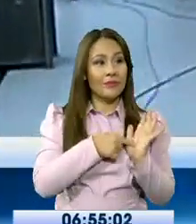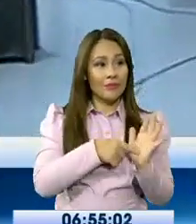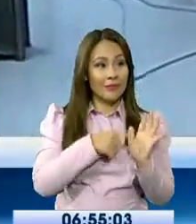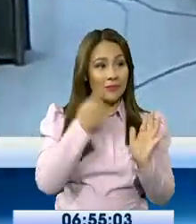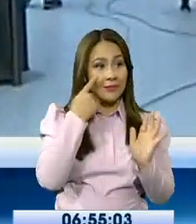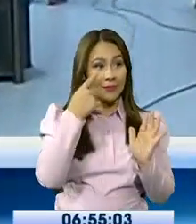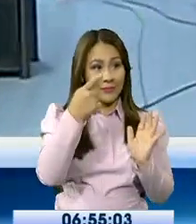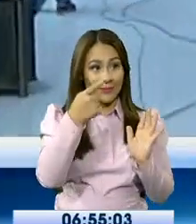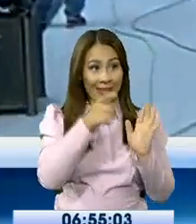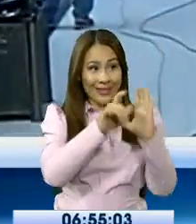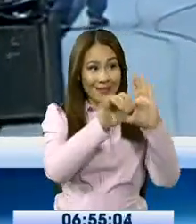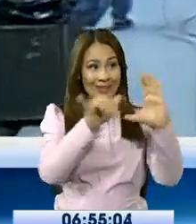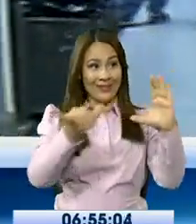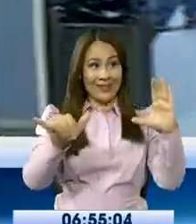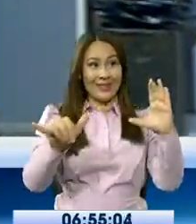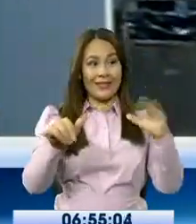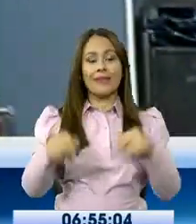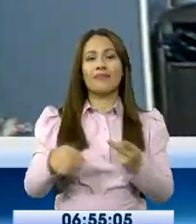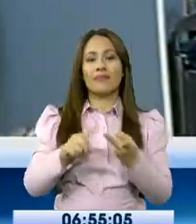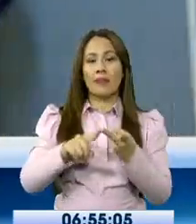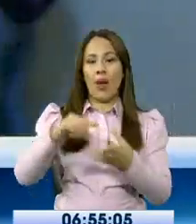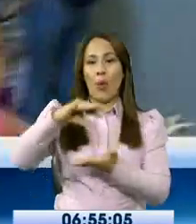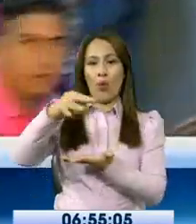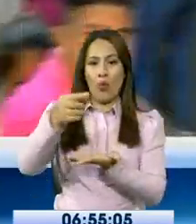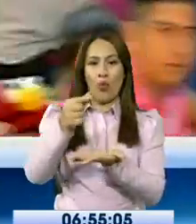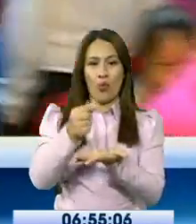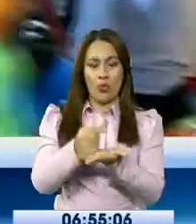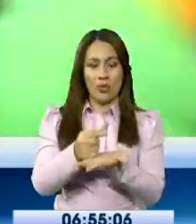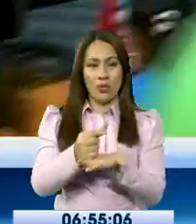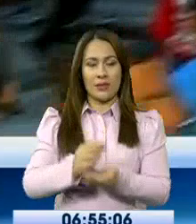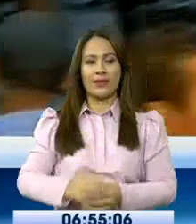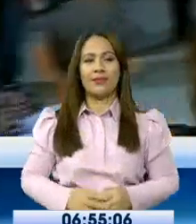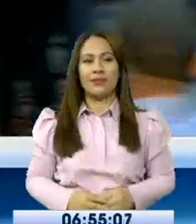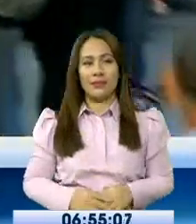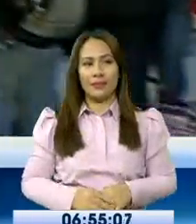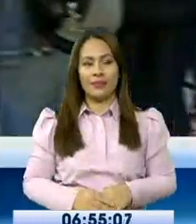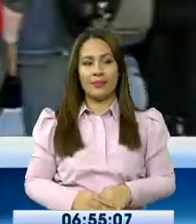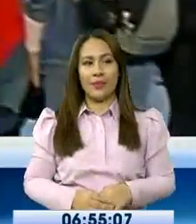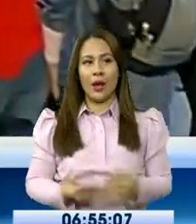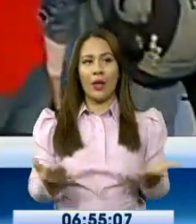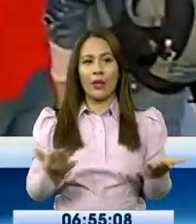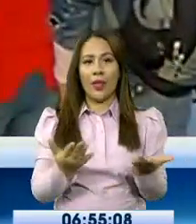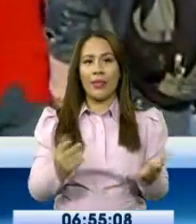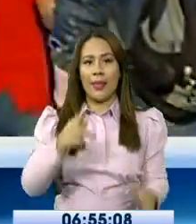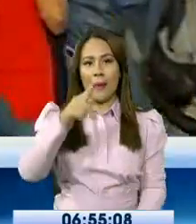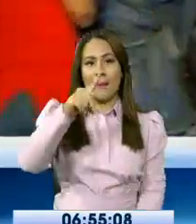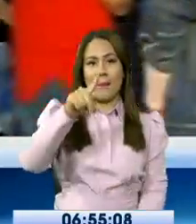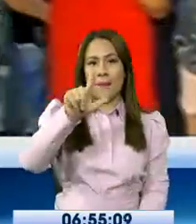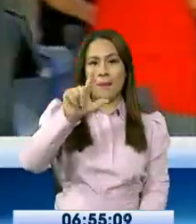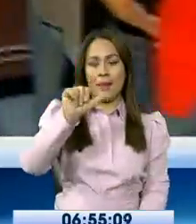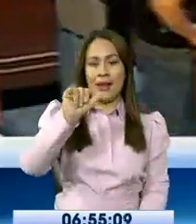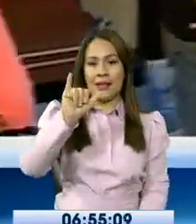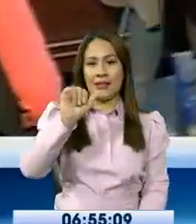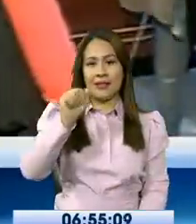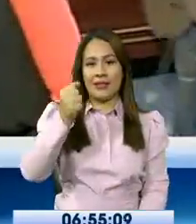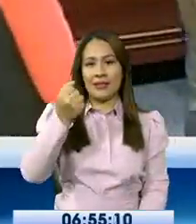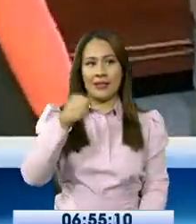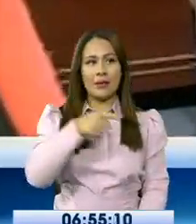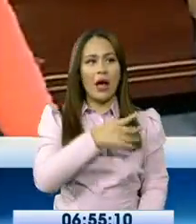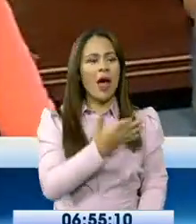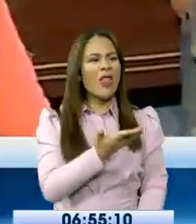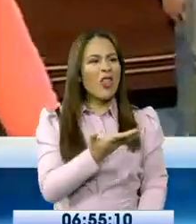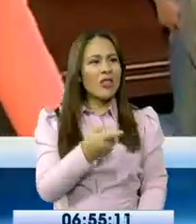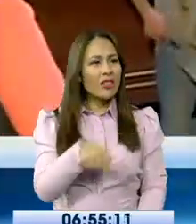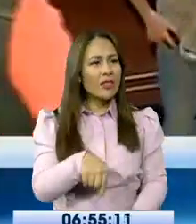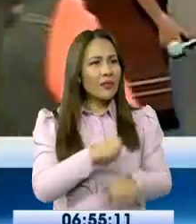también acá en Guayas, en Villamil Playas. Caballero, buenos días. Buenos días. ¿Para dónde se dirige esta